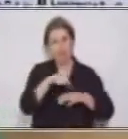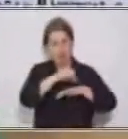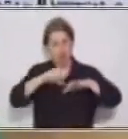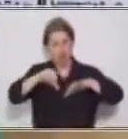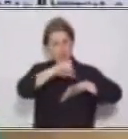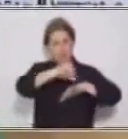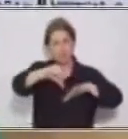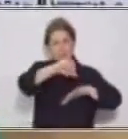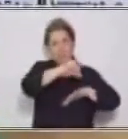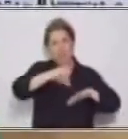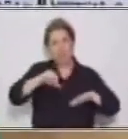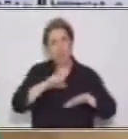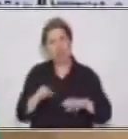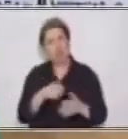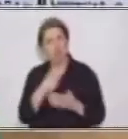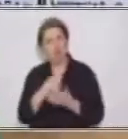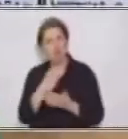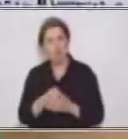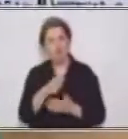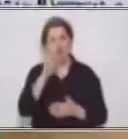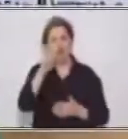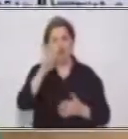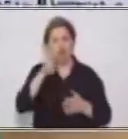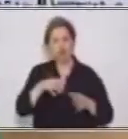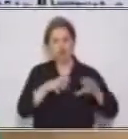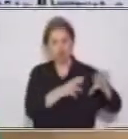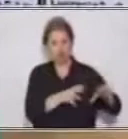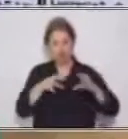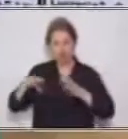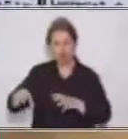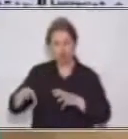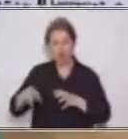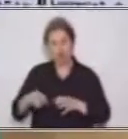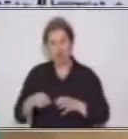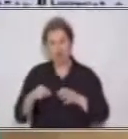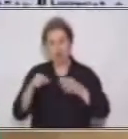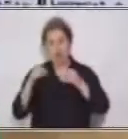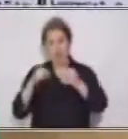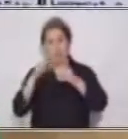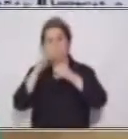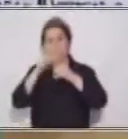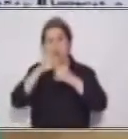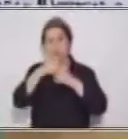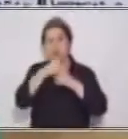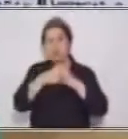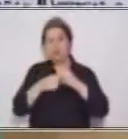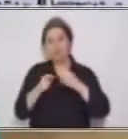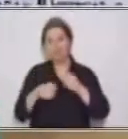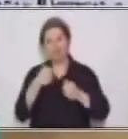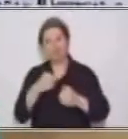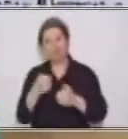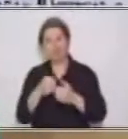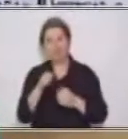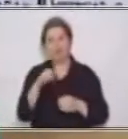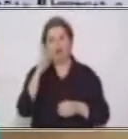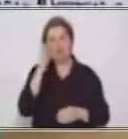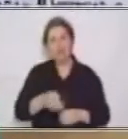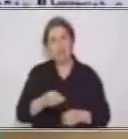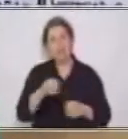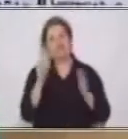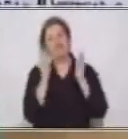el manojo y compró 2 manojos. La papa valía 5 y pagó 25